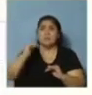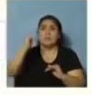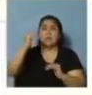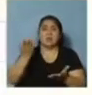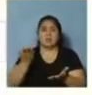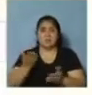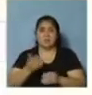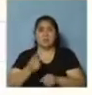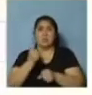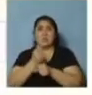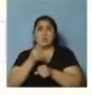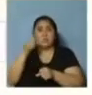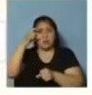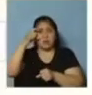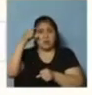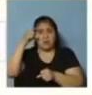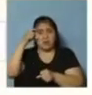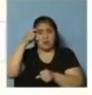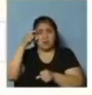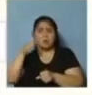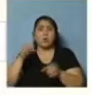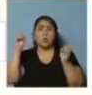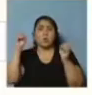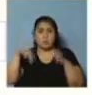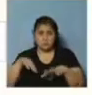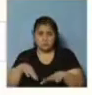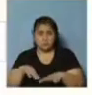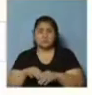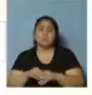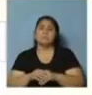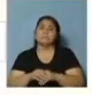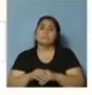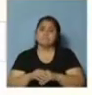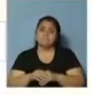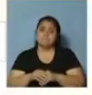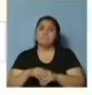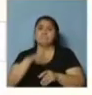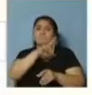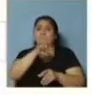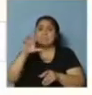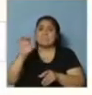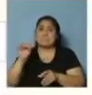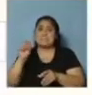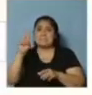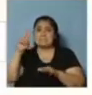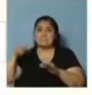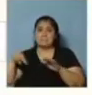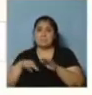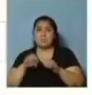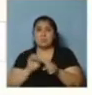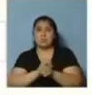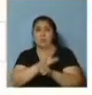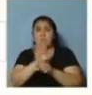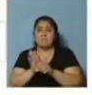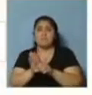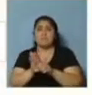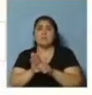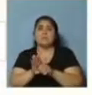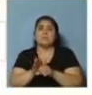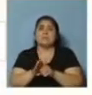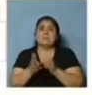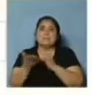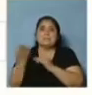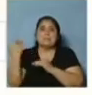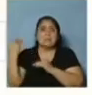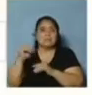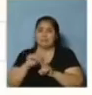del 1 de enero que comenzaron ya los casos, ya llevamos alrededor más de 30 niños internados por COVID, cosa que en las olas